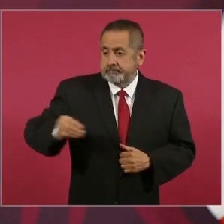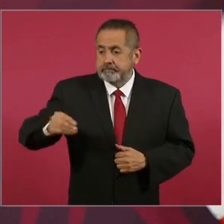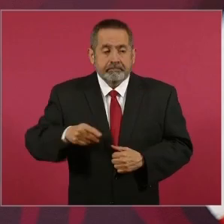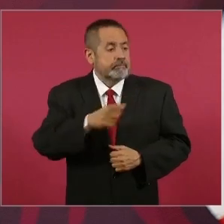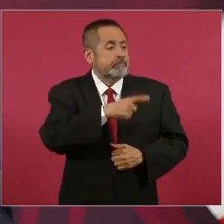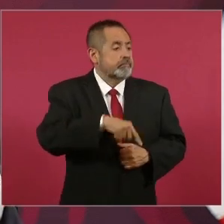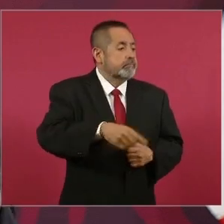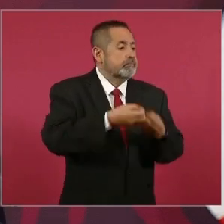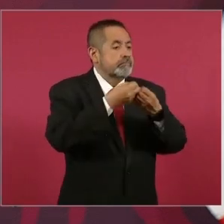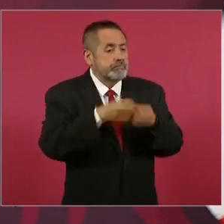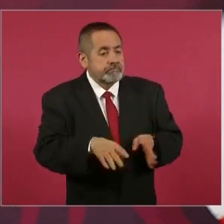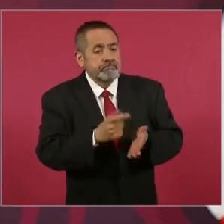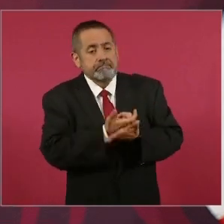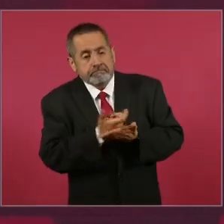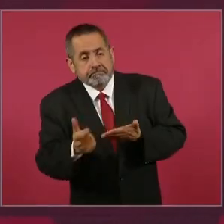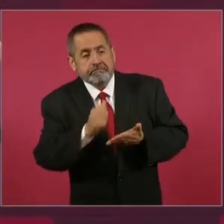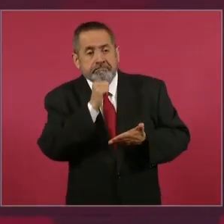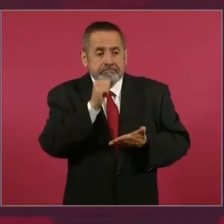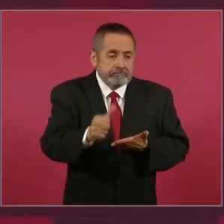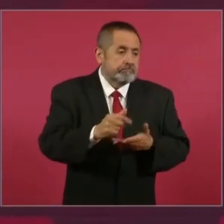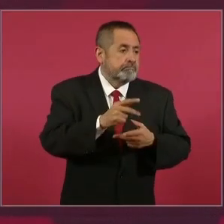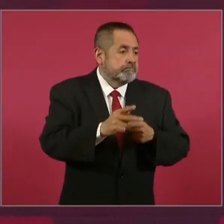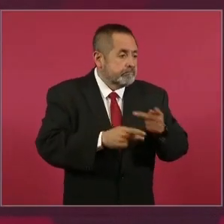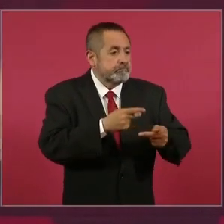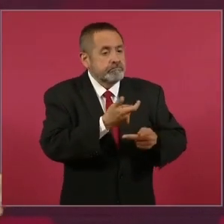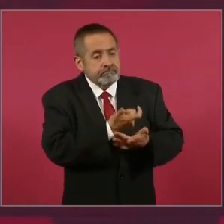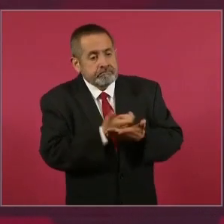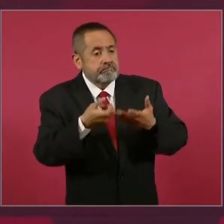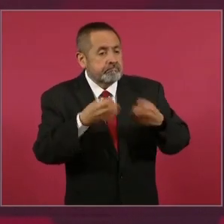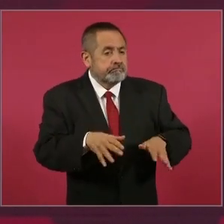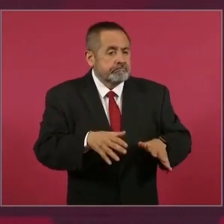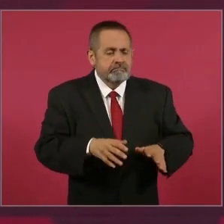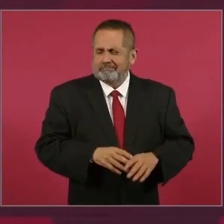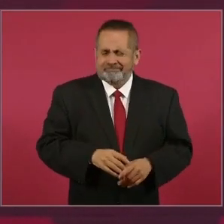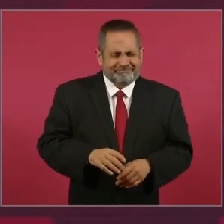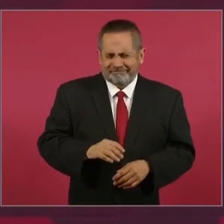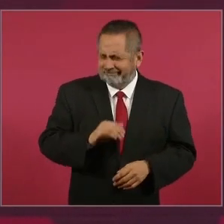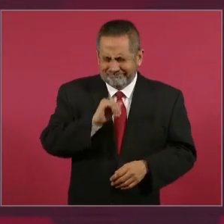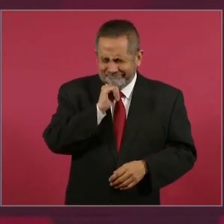prestaciones a los trabajadores que se quede